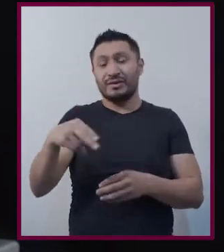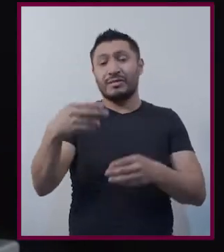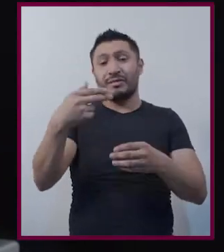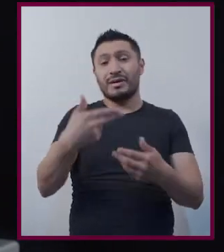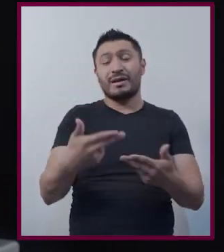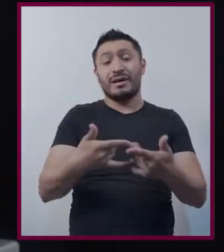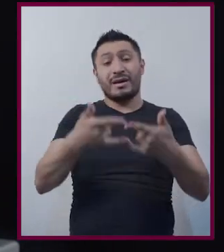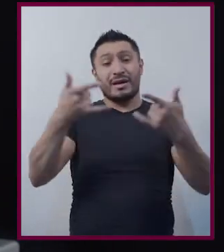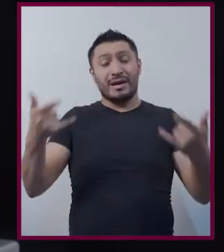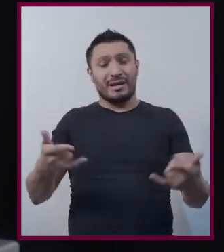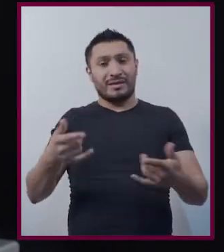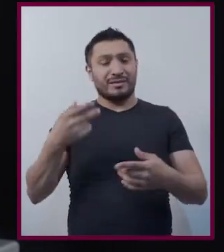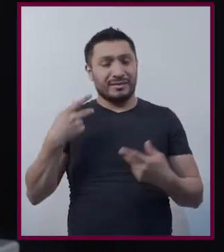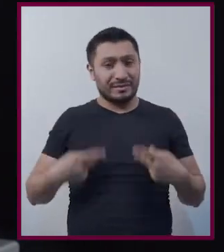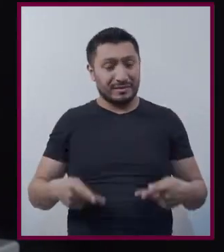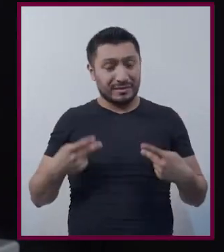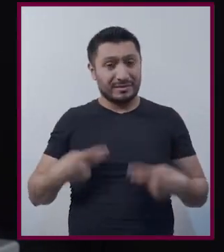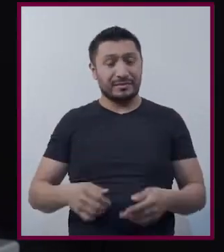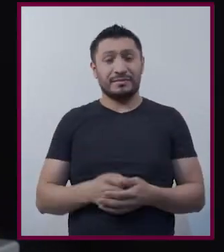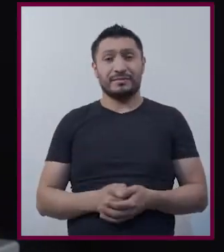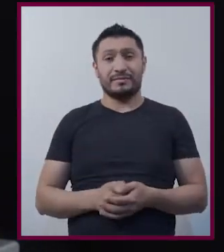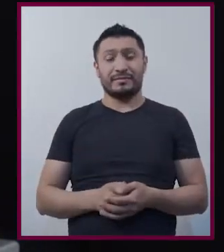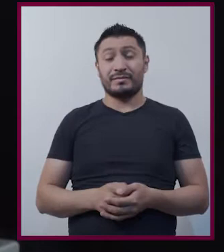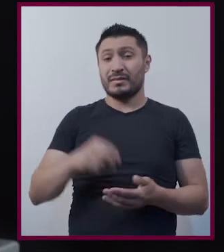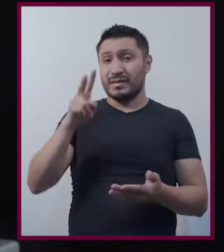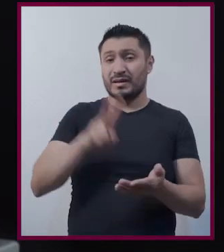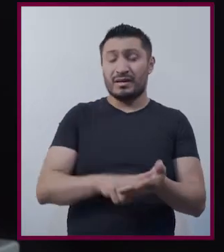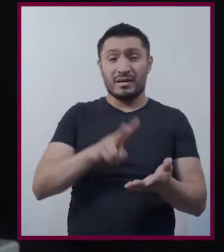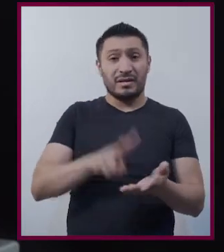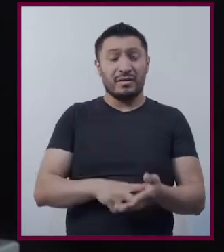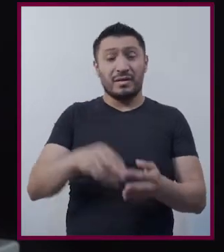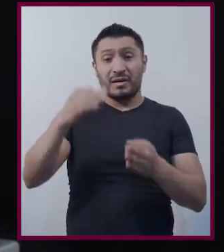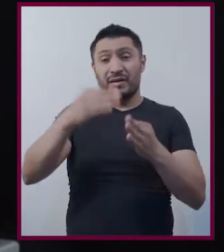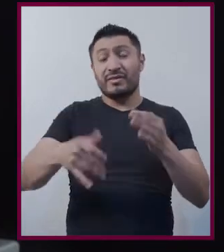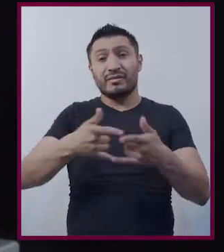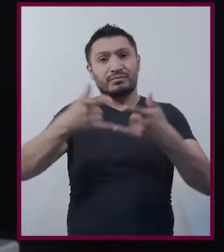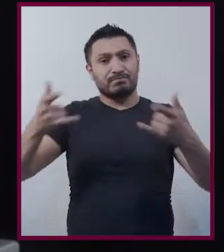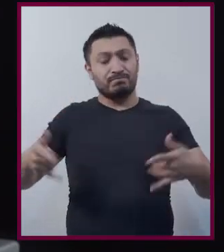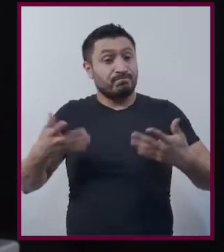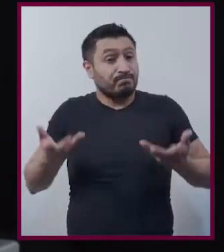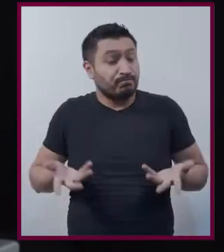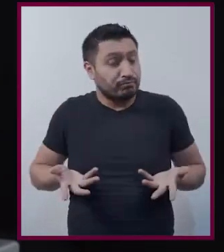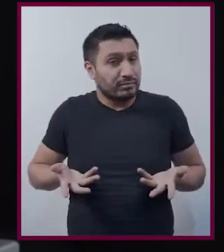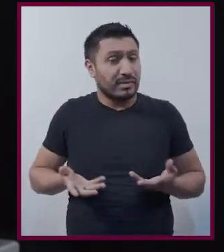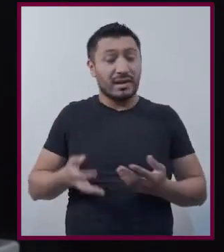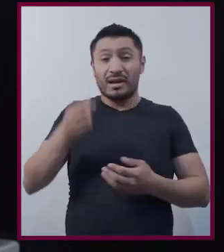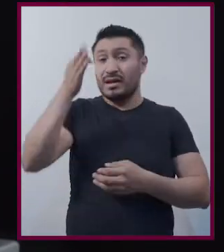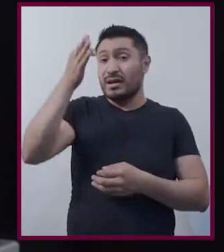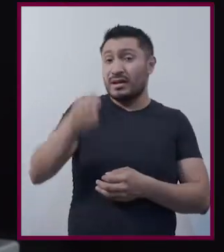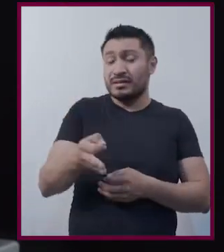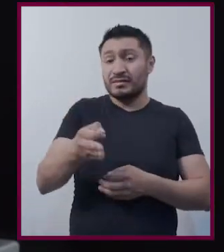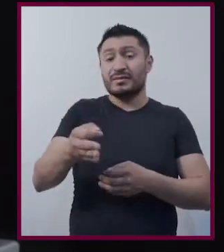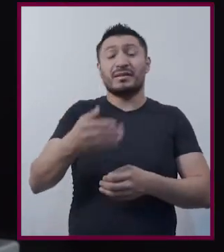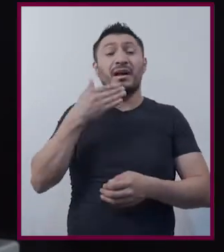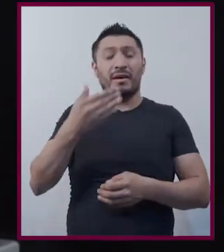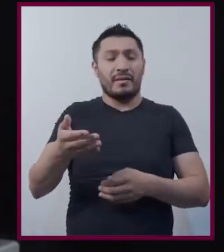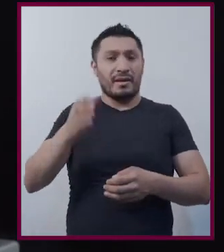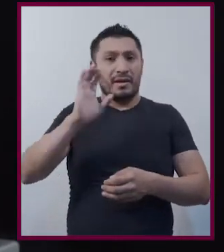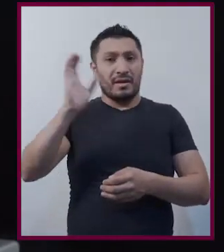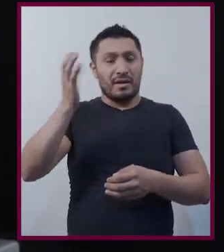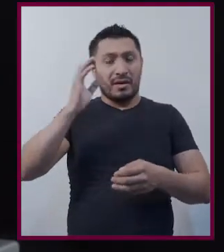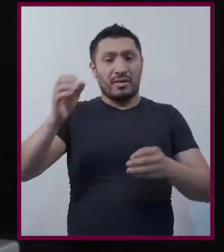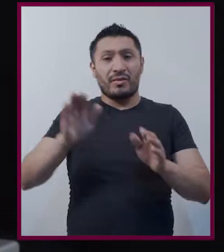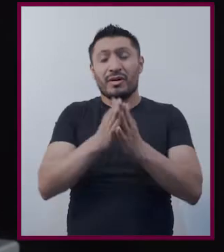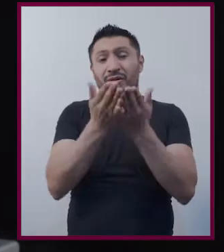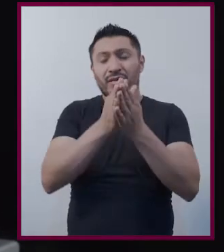historiadores. ¿Es válida la teoría del fin de la historia? ¿Qué tanto ha sido aceptada desde que se publicó en forma